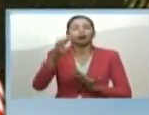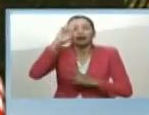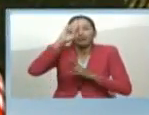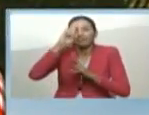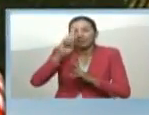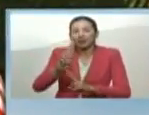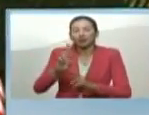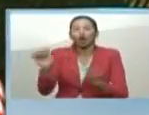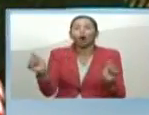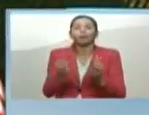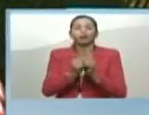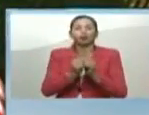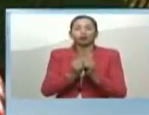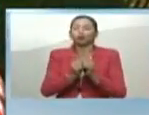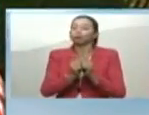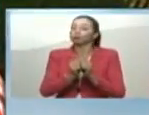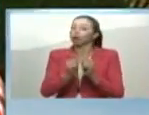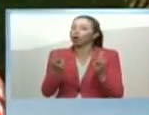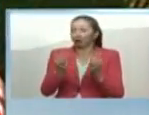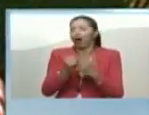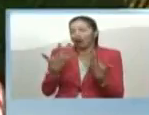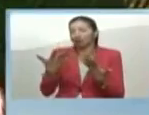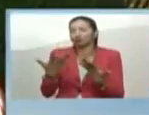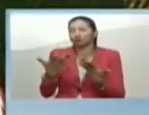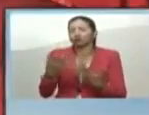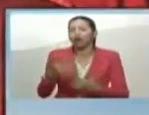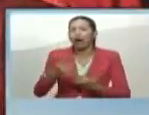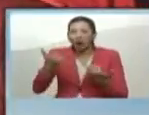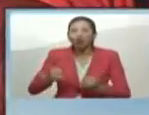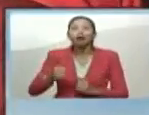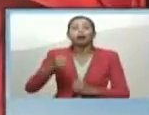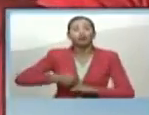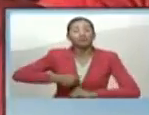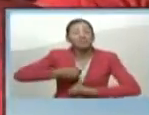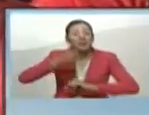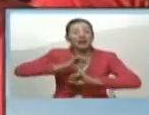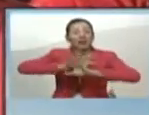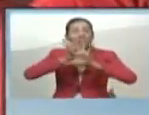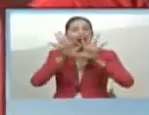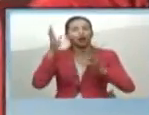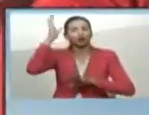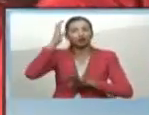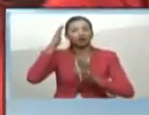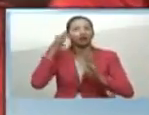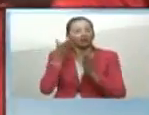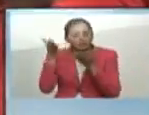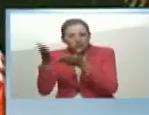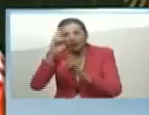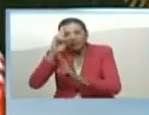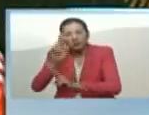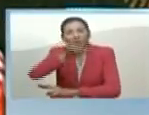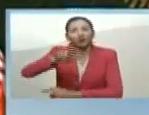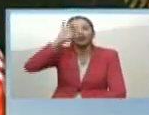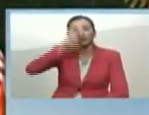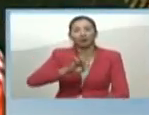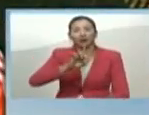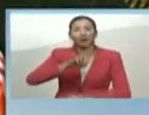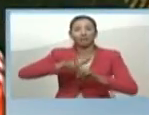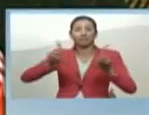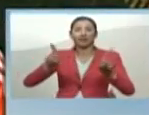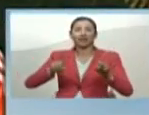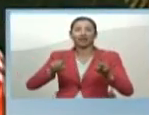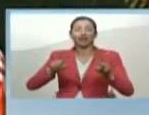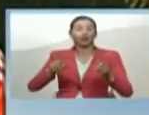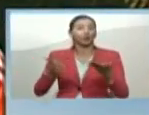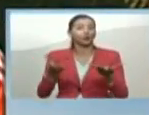nuestros compatriotas que tienen alguna discapacidad Hoy hay más conciencia que antes pero de inmediato